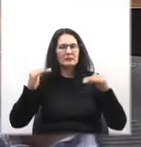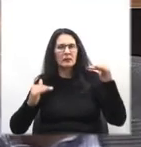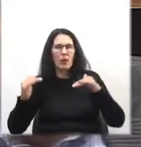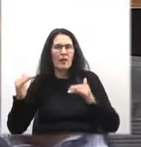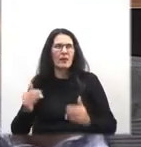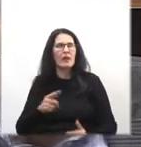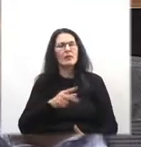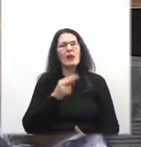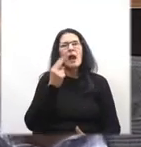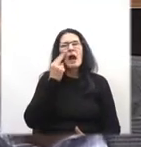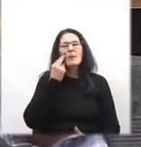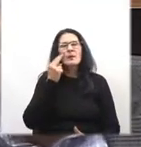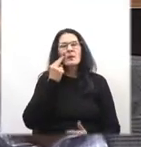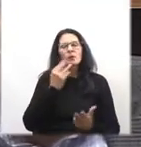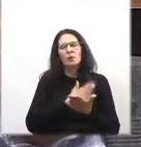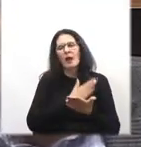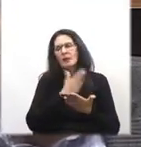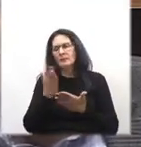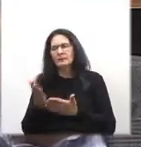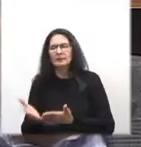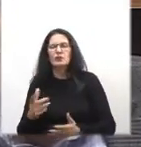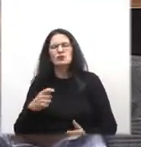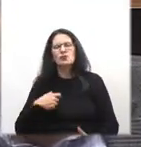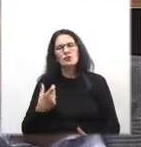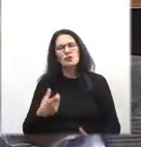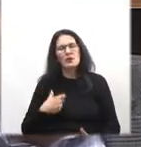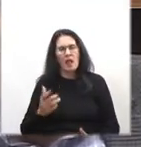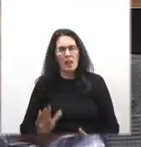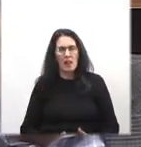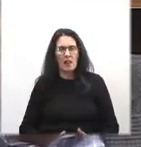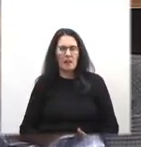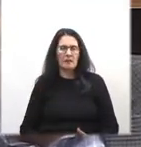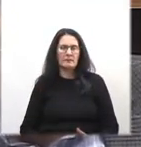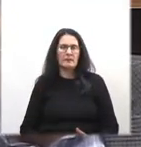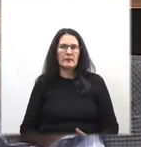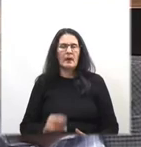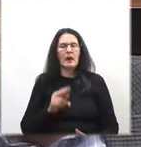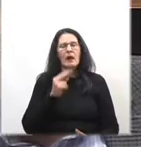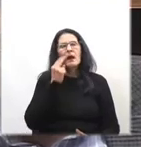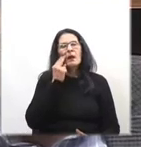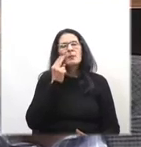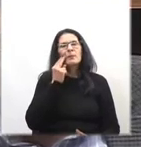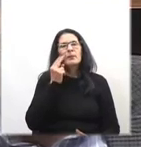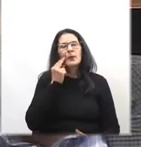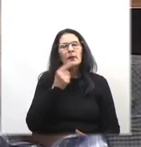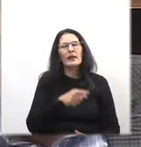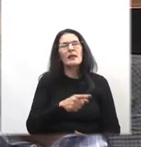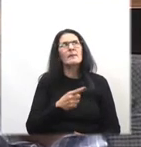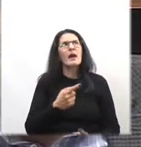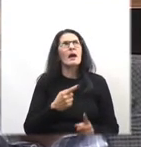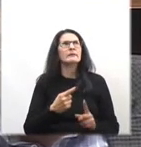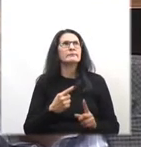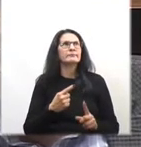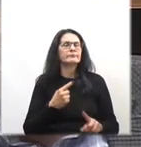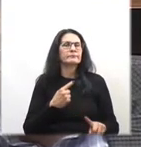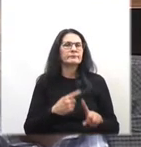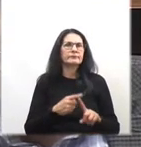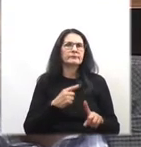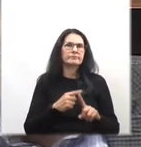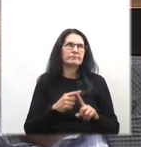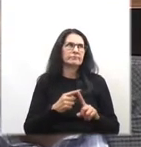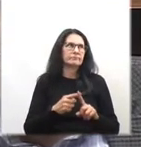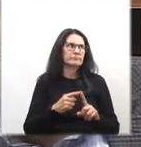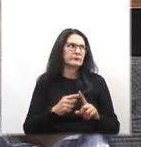al problema de la fractura y la fragmentación social, al problema de la existencia de una